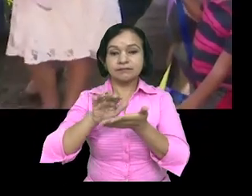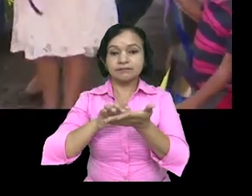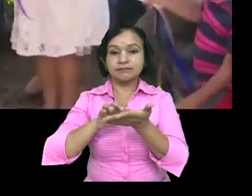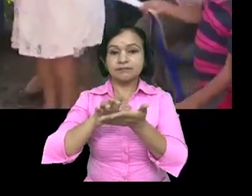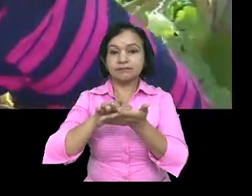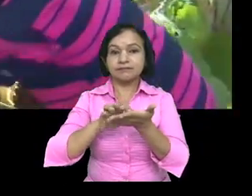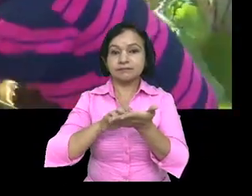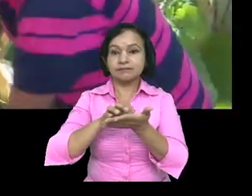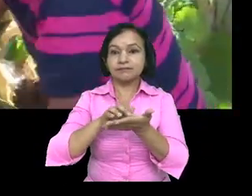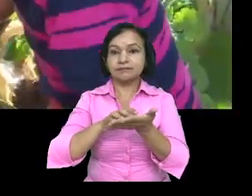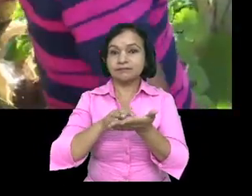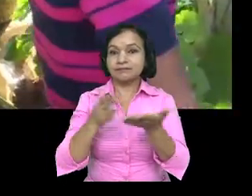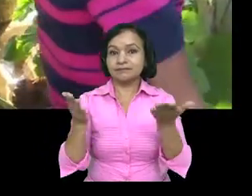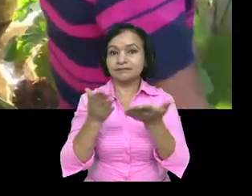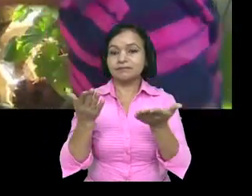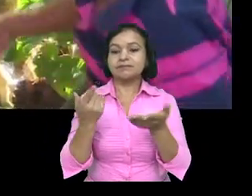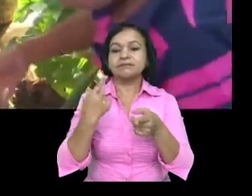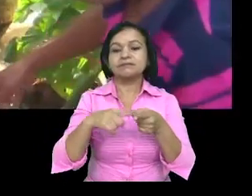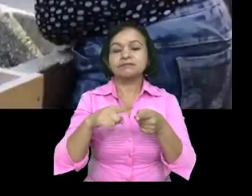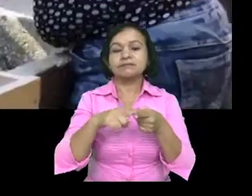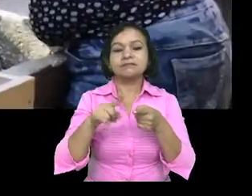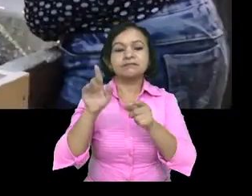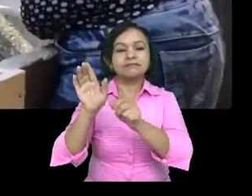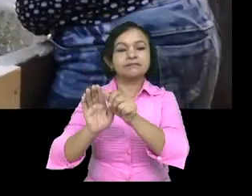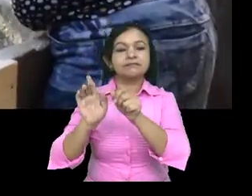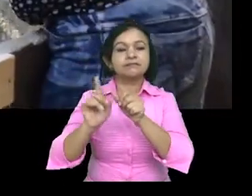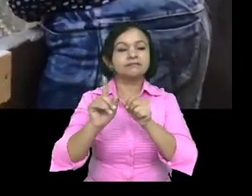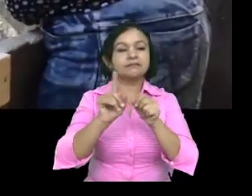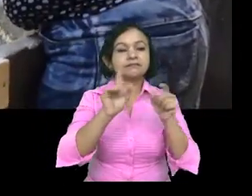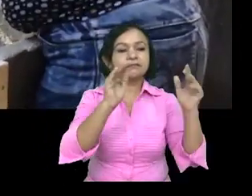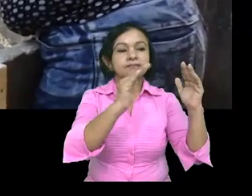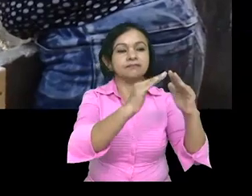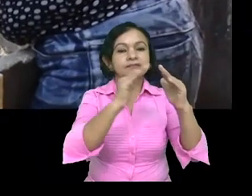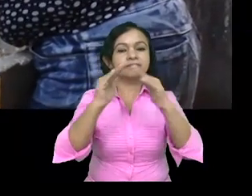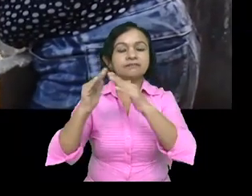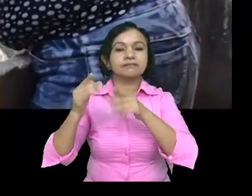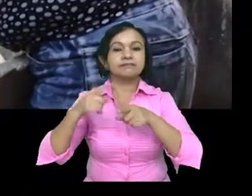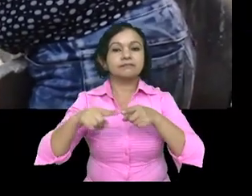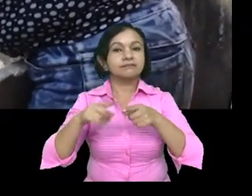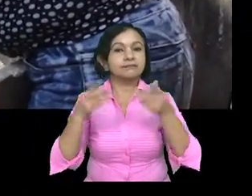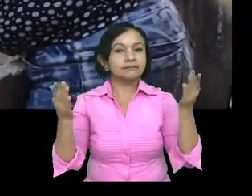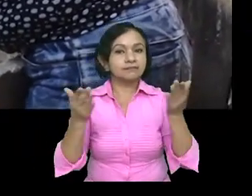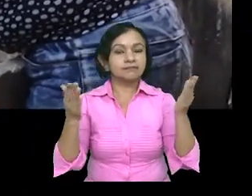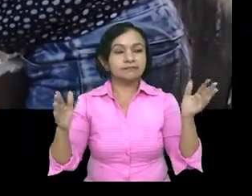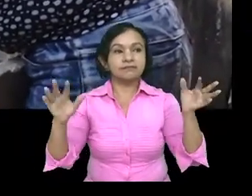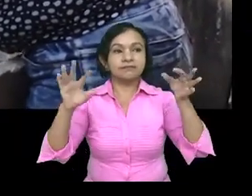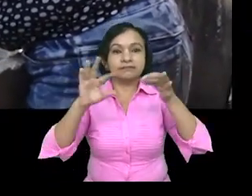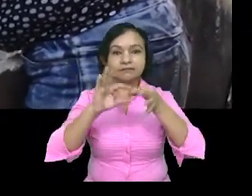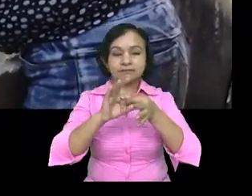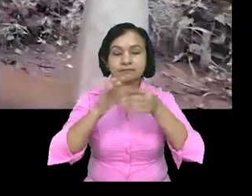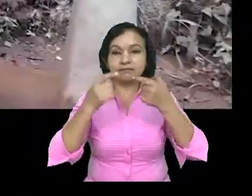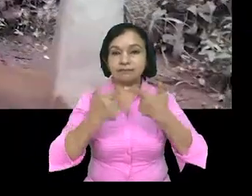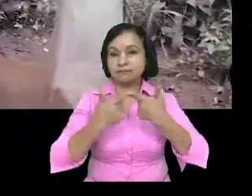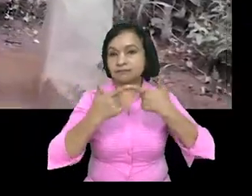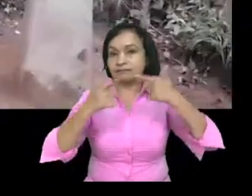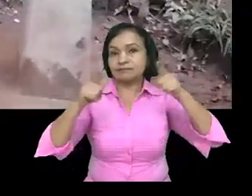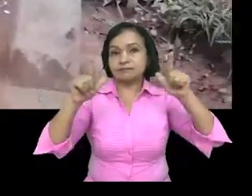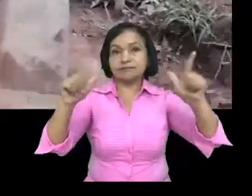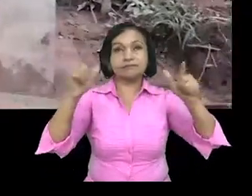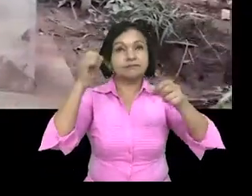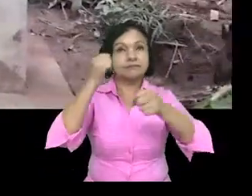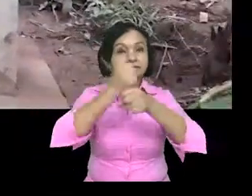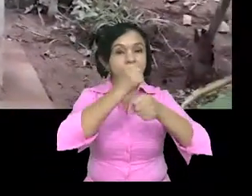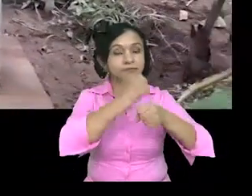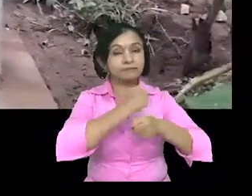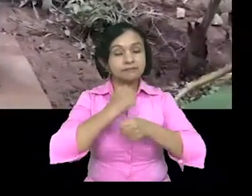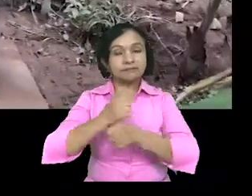van a calcular la tarifa, y es parte, ¿no?, de nuestra democracia, de trabajar con